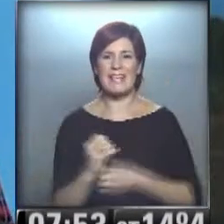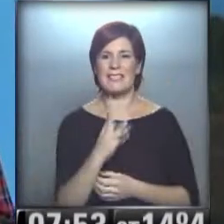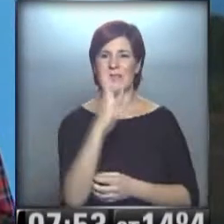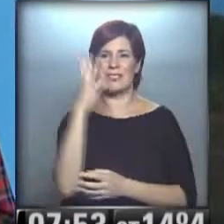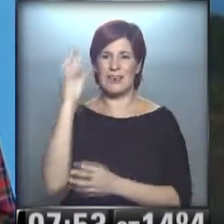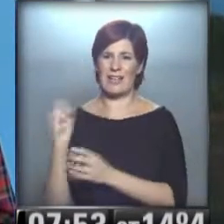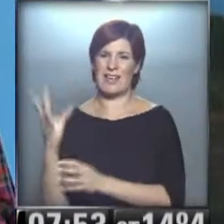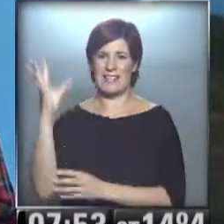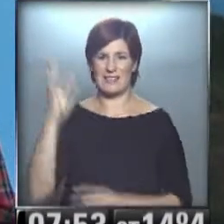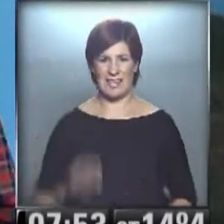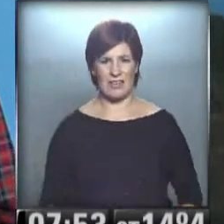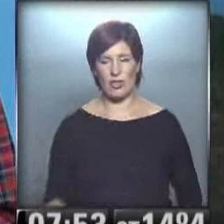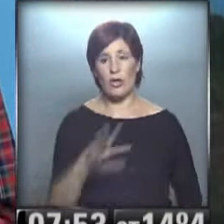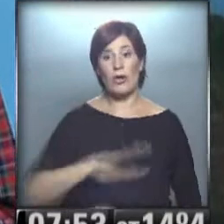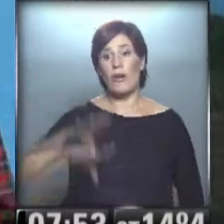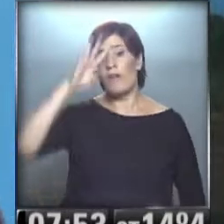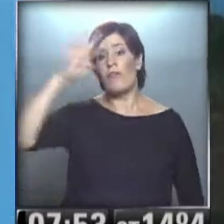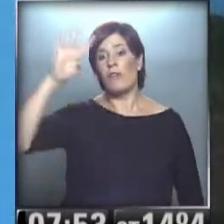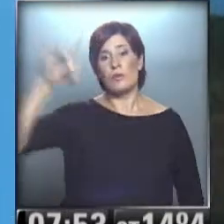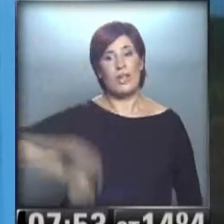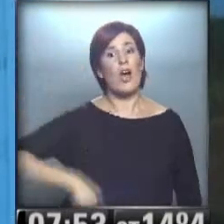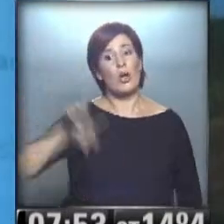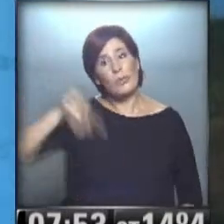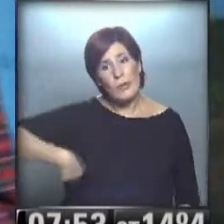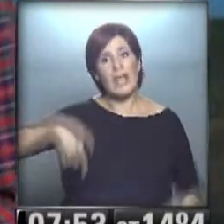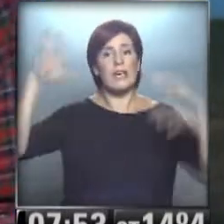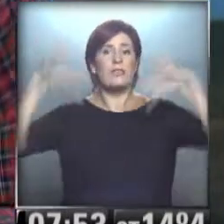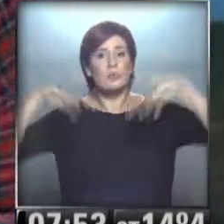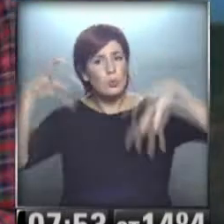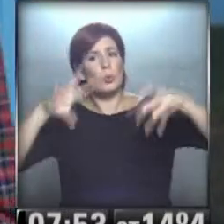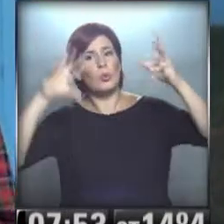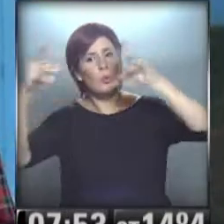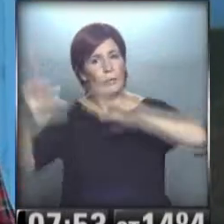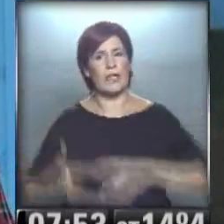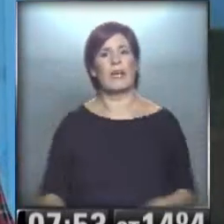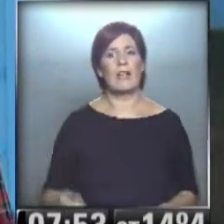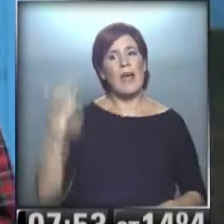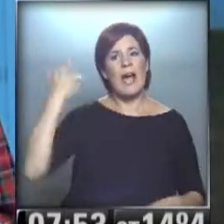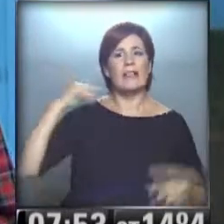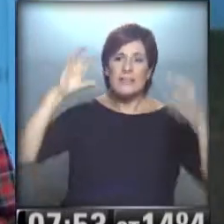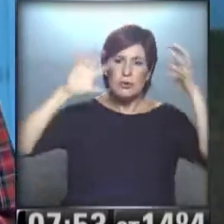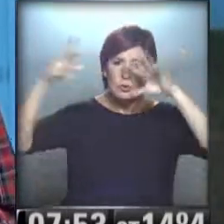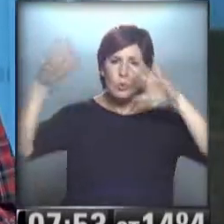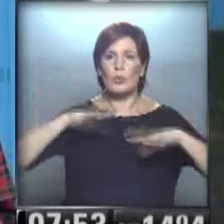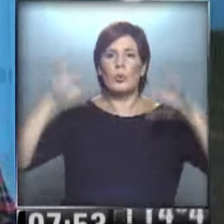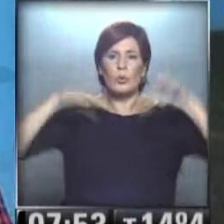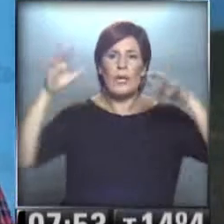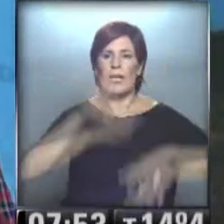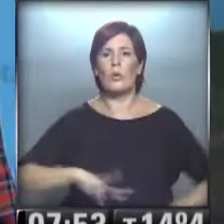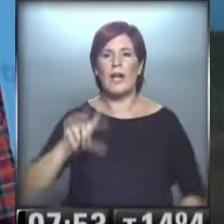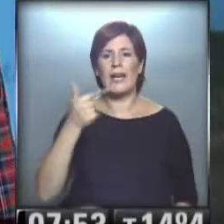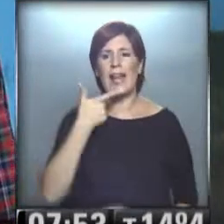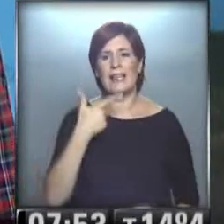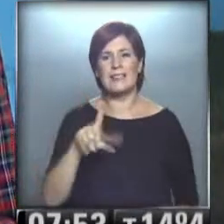la provincia de Formosa, hoy está desmejorando el tiempo ahora. Estuvo lloviendo en la zona de Las Lomitas y la lluvia de a poquito se va hacia